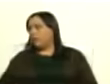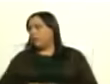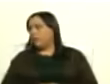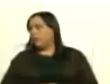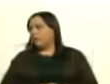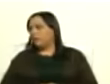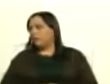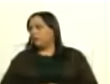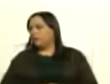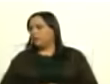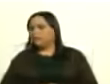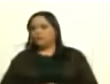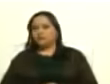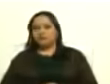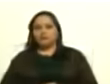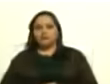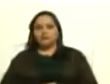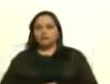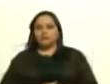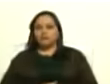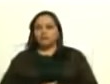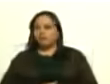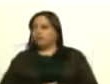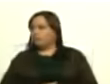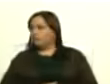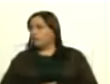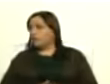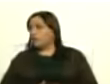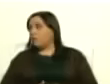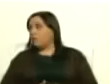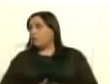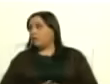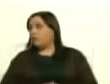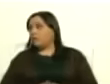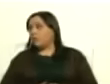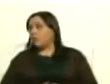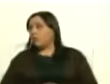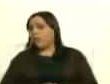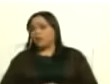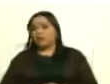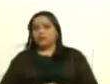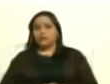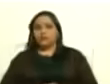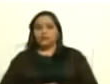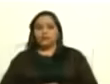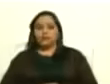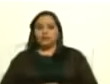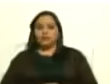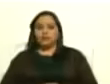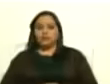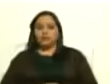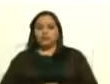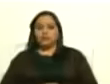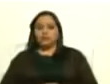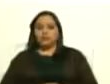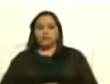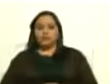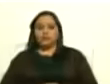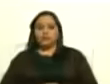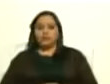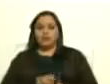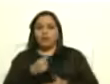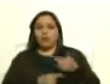económica, comercial y financiera del mundo nos lleva a nosotros a repensar nuevos caminos. Solamente para mostrarle el impacto que